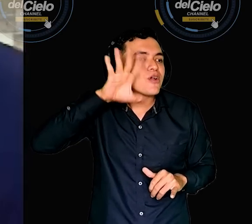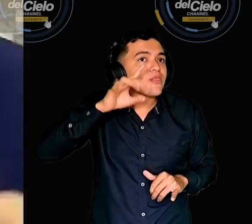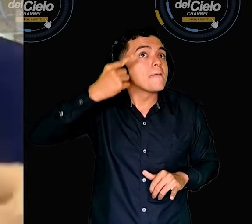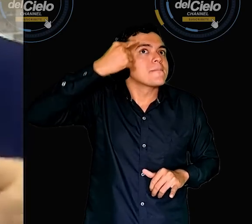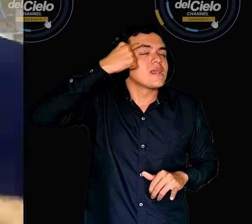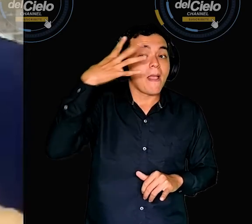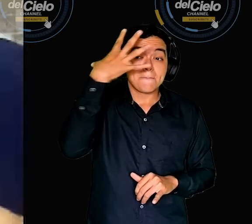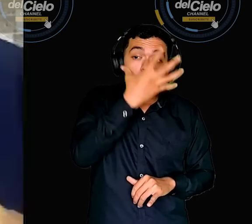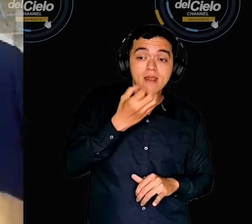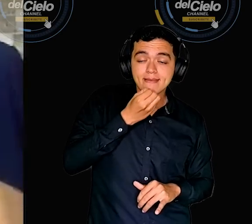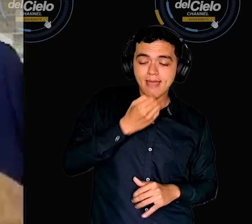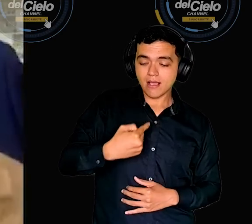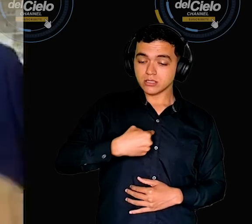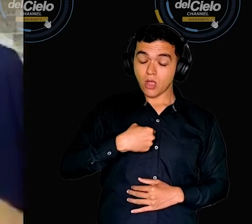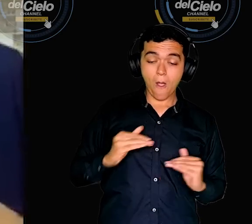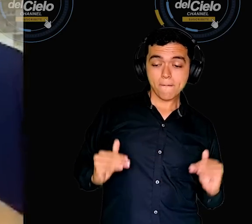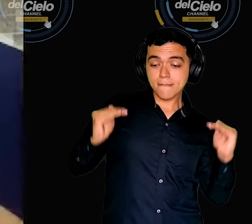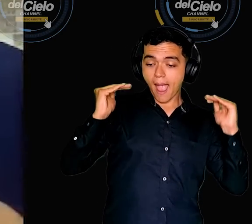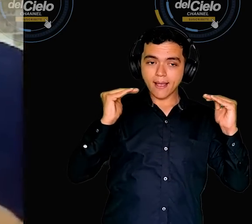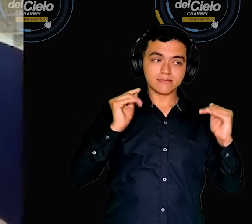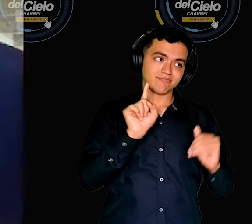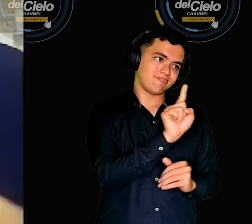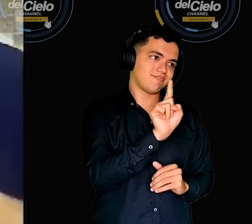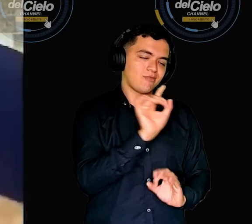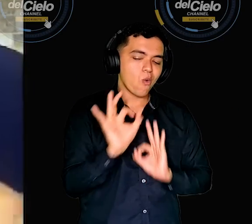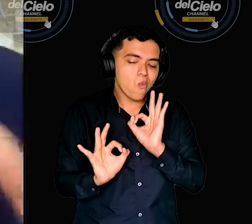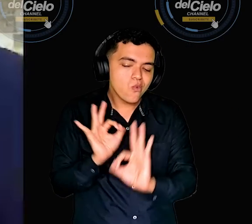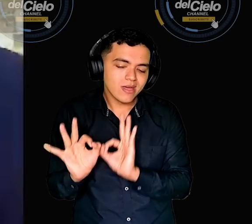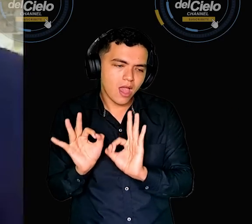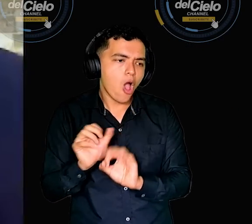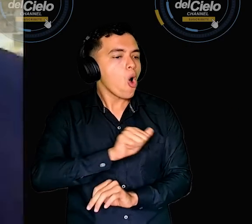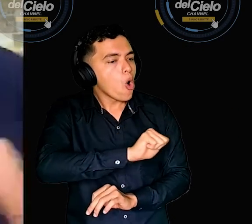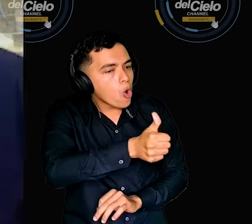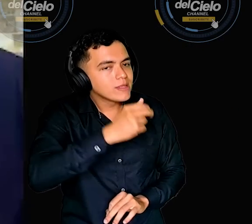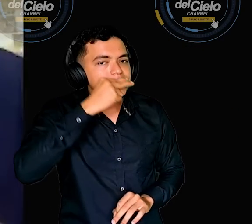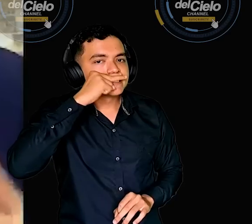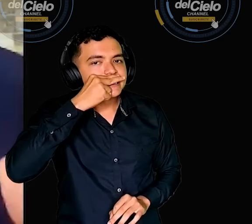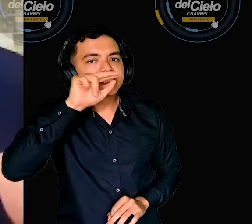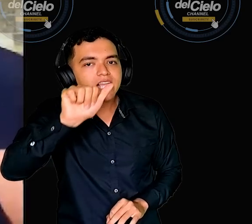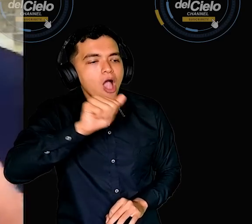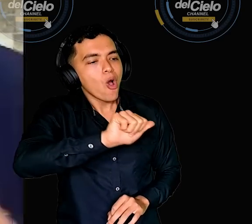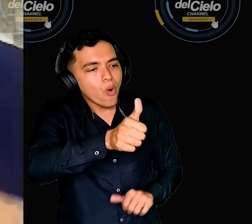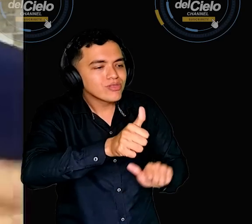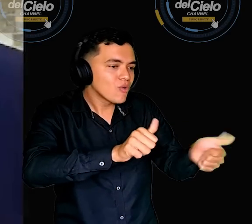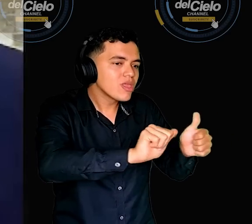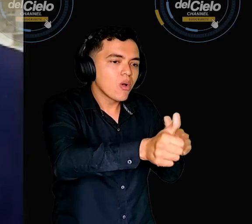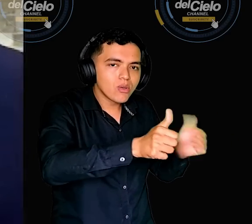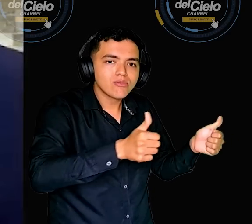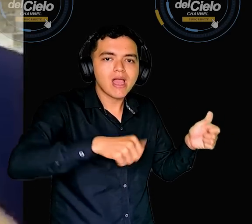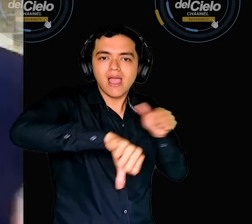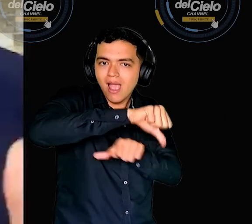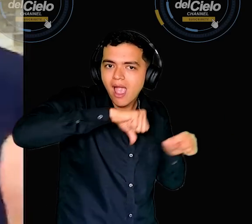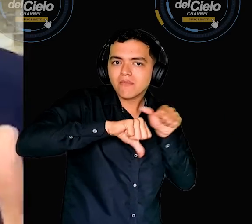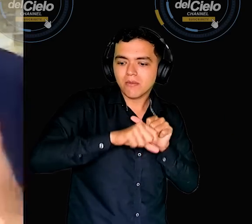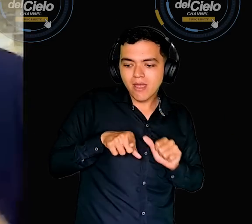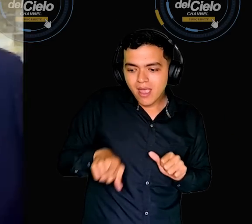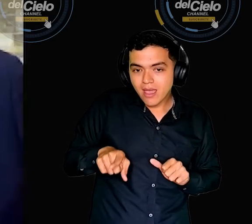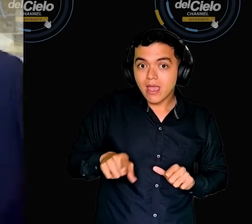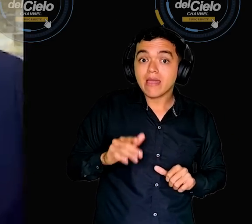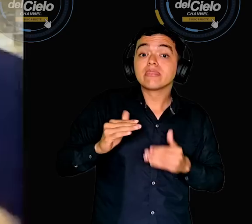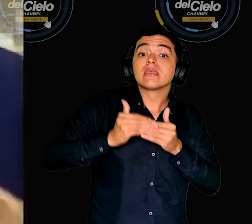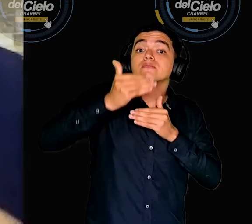era diferente a las otras. Era muy rubia, parecía el pelo blanco, tenía ojos azules, muy blanca,